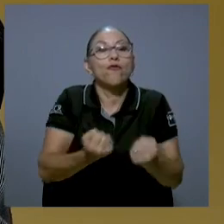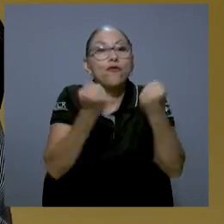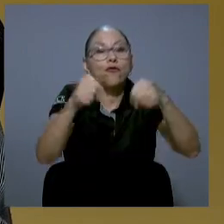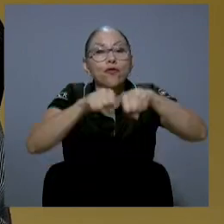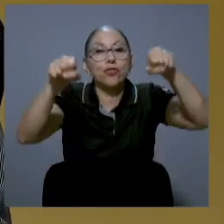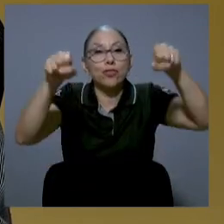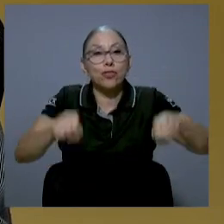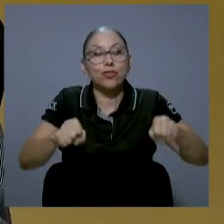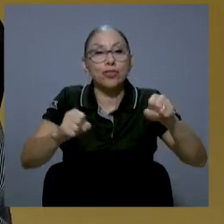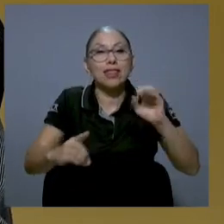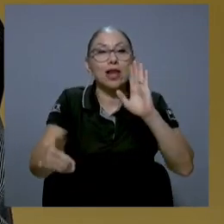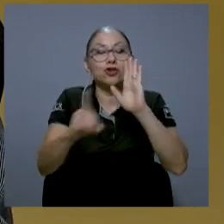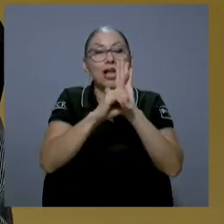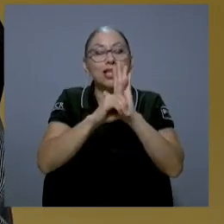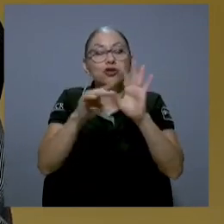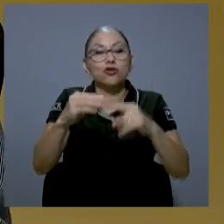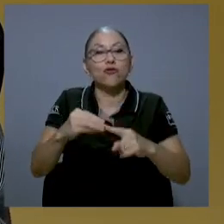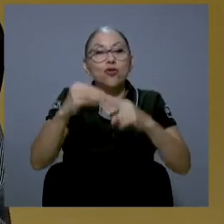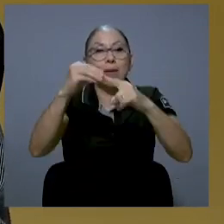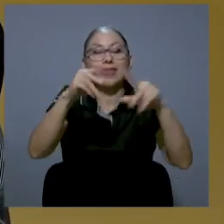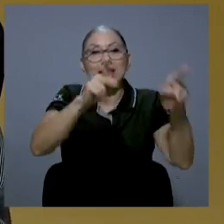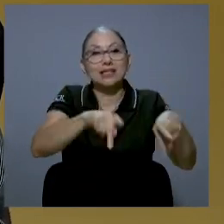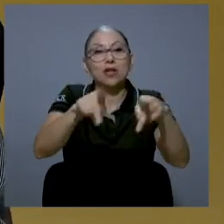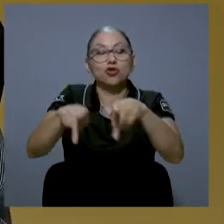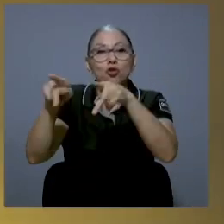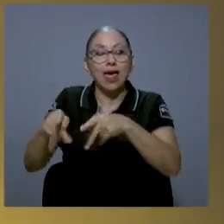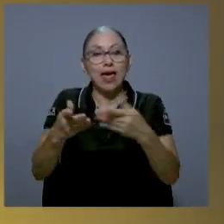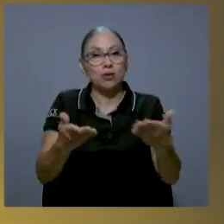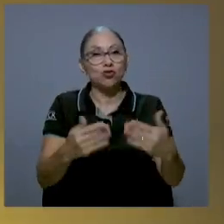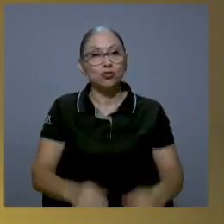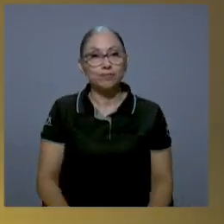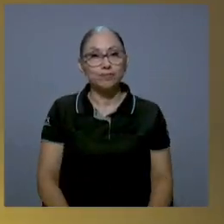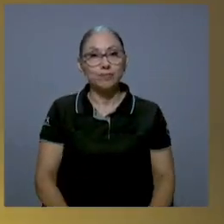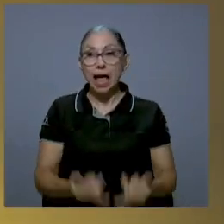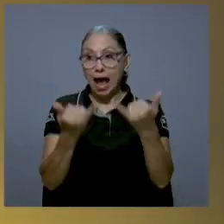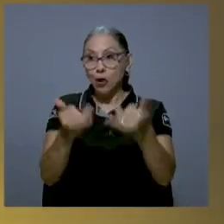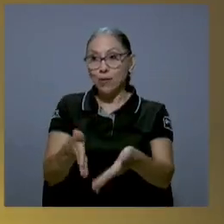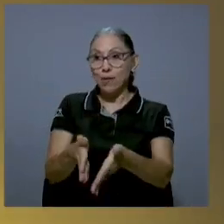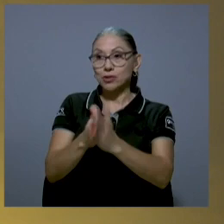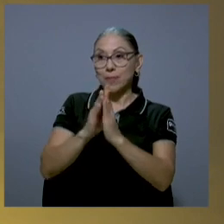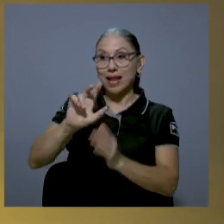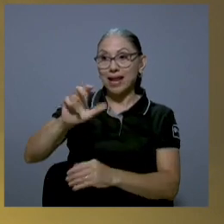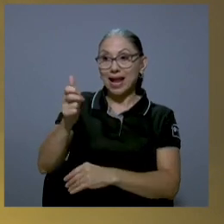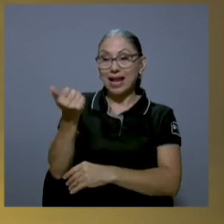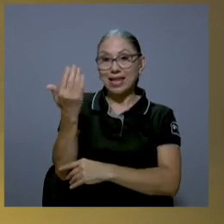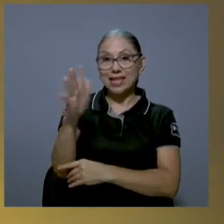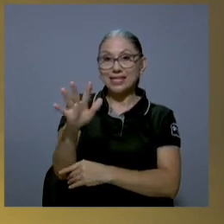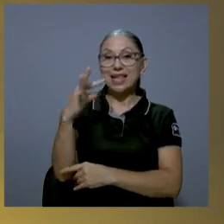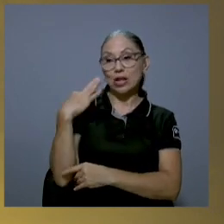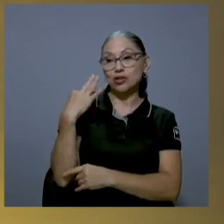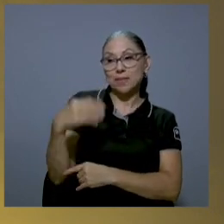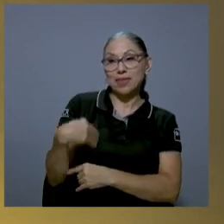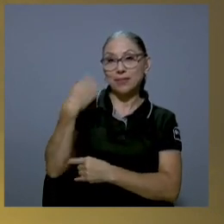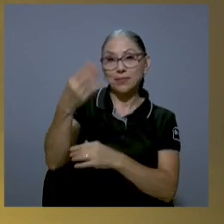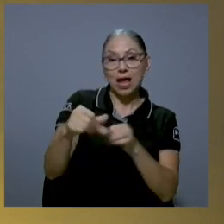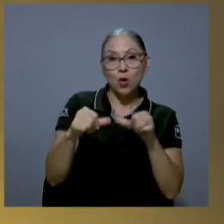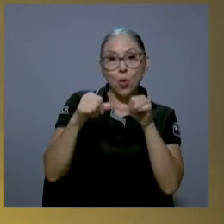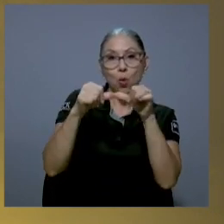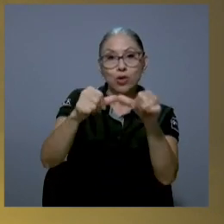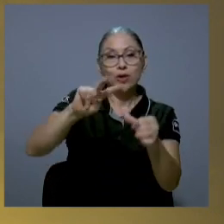derechos fundamentales de los ciudadanos. Vamos a pedirle al canal que nos invite a regresar para el